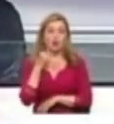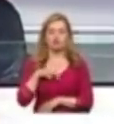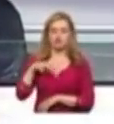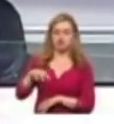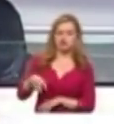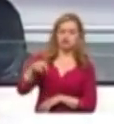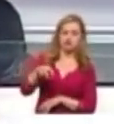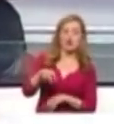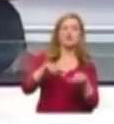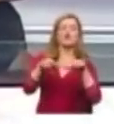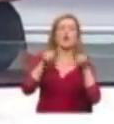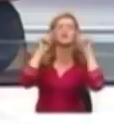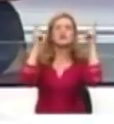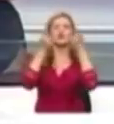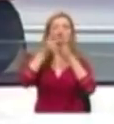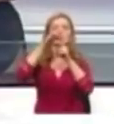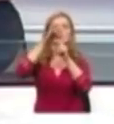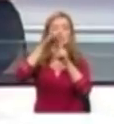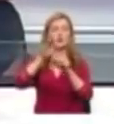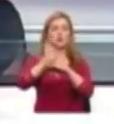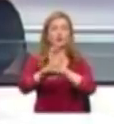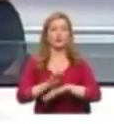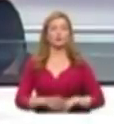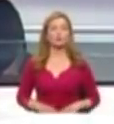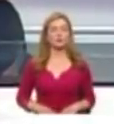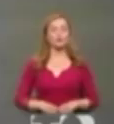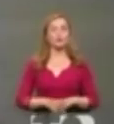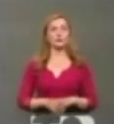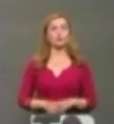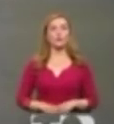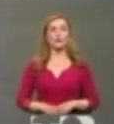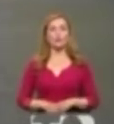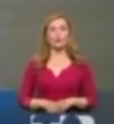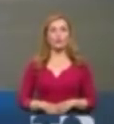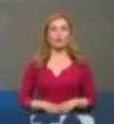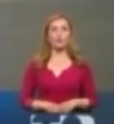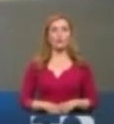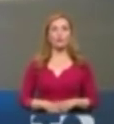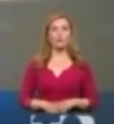es el objetivo principal de este largometraje.